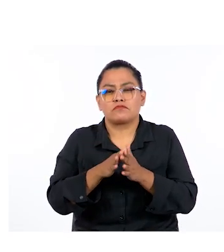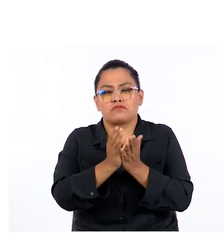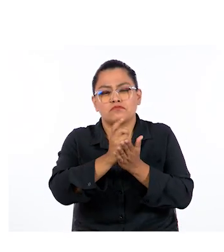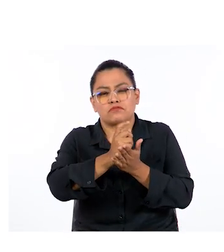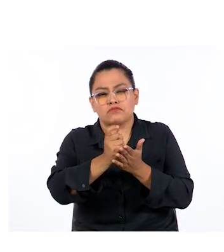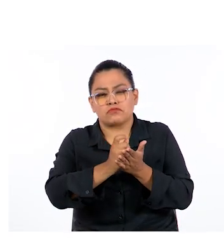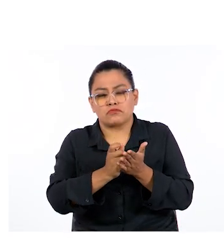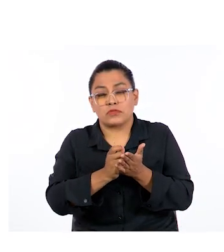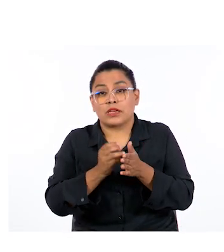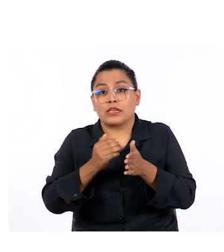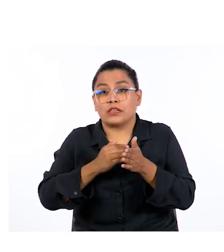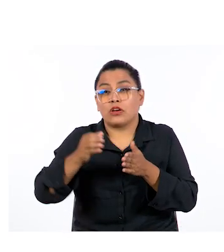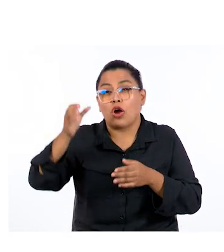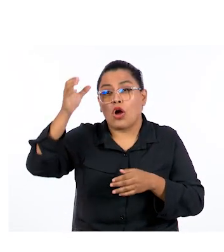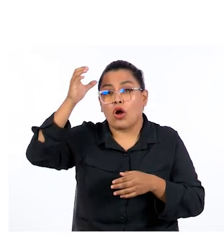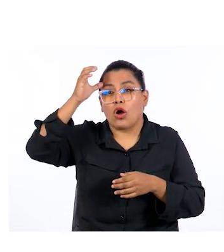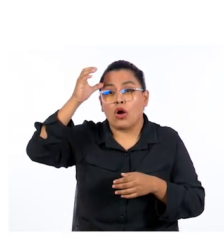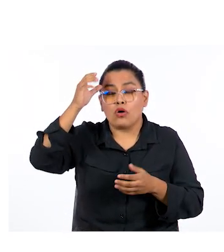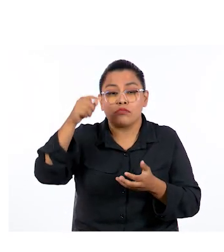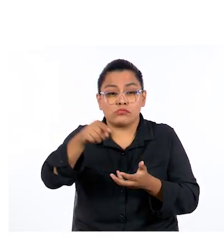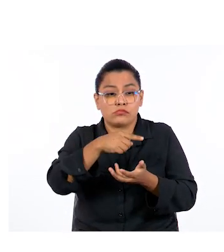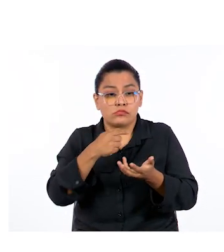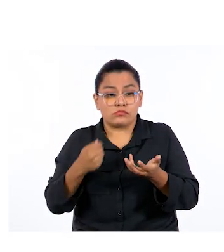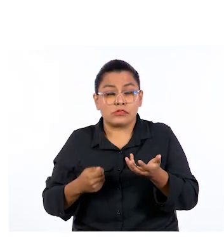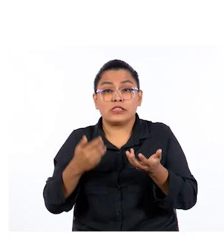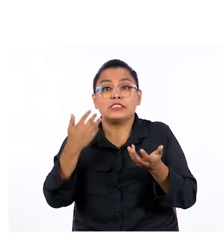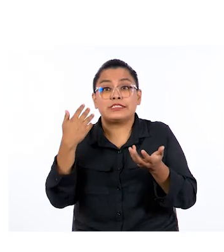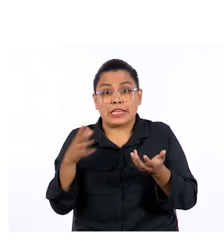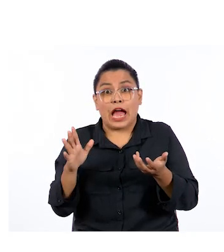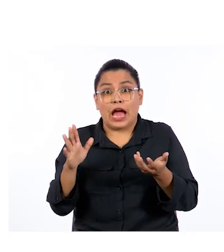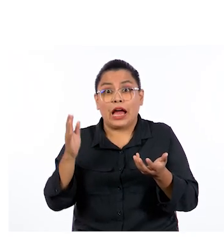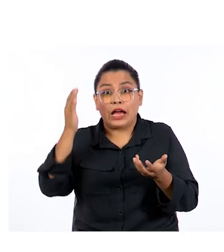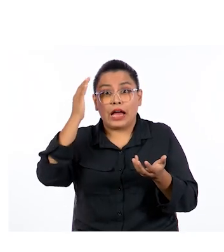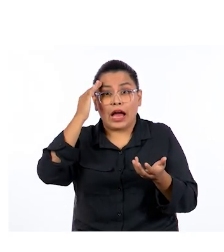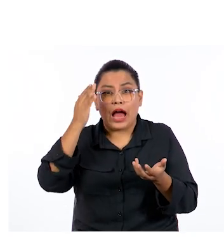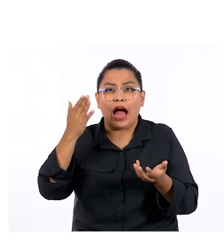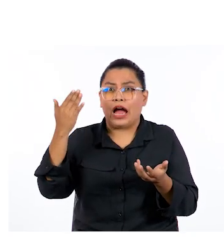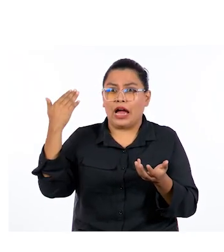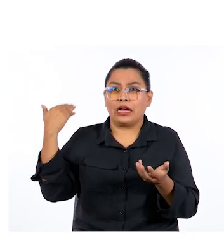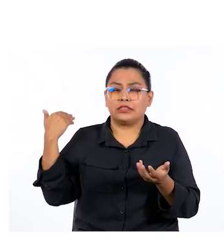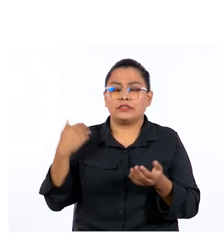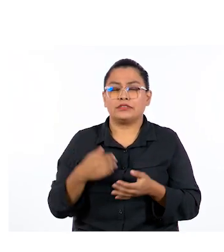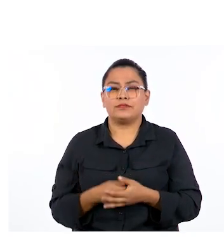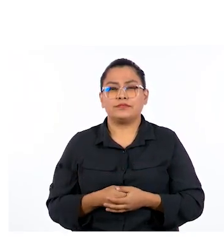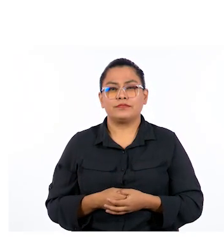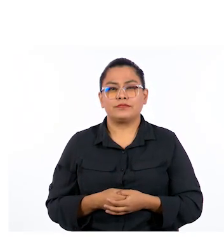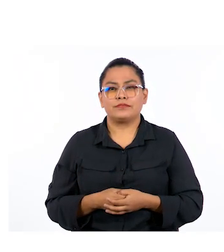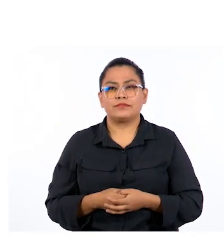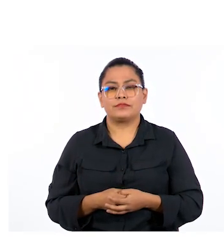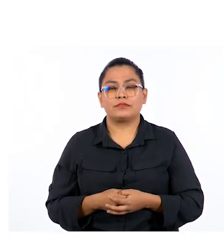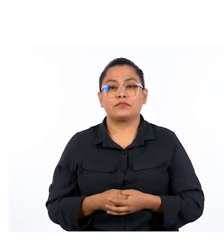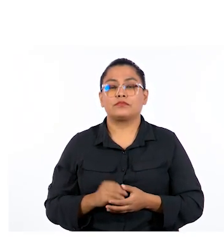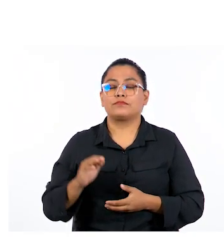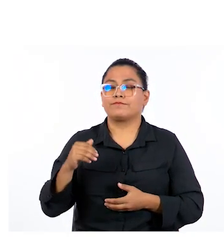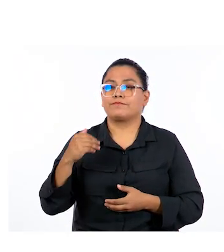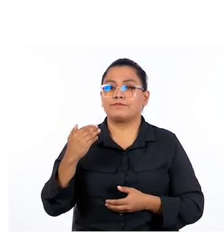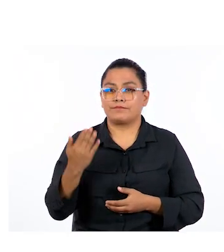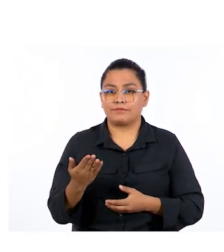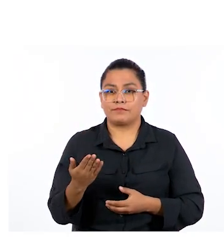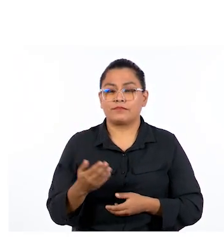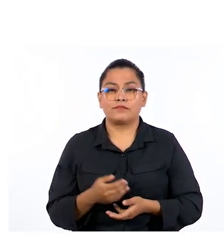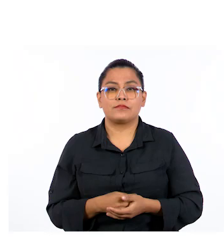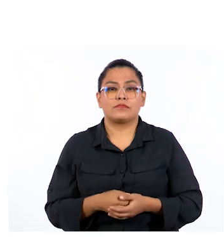los estudiantes ya poseen sobre los temas a tratar en la semana. Posteriormente, en el momento de la